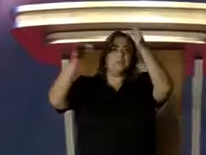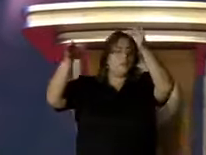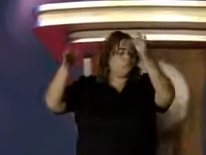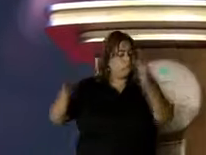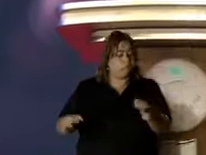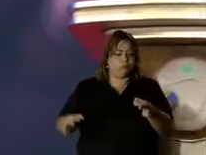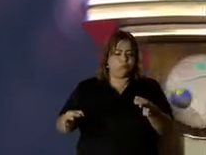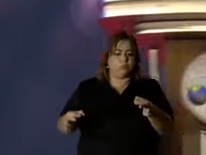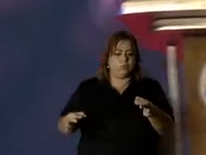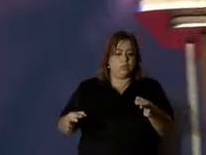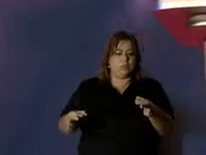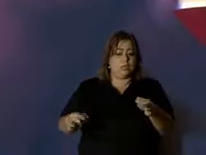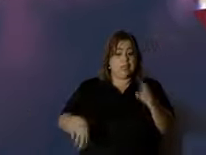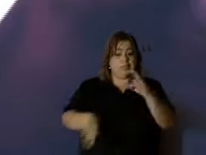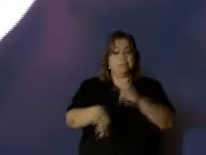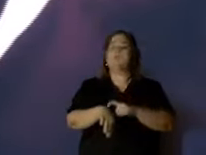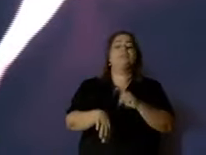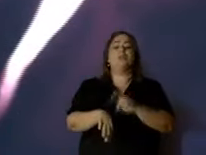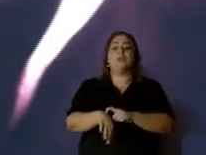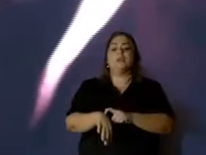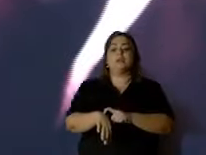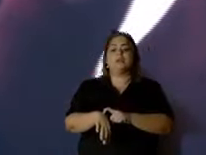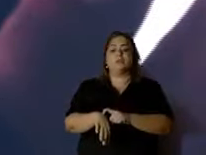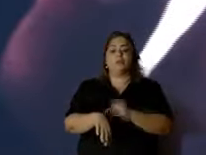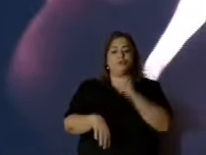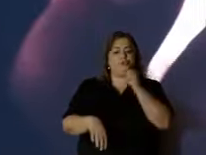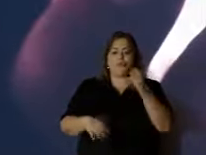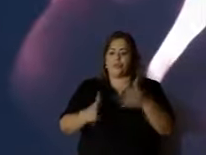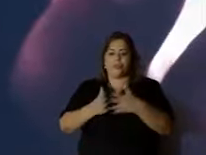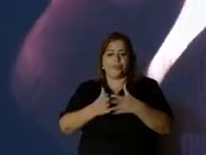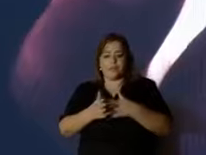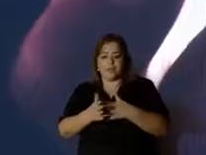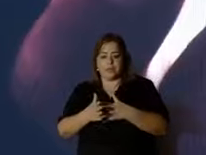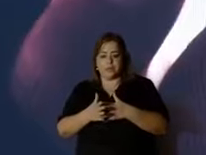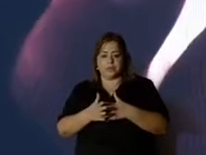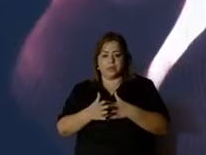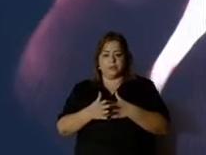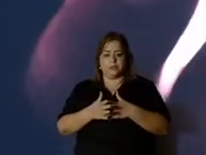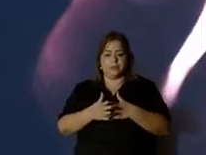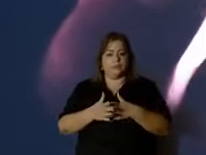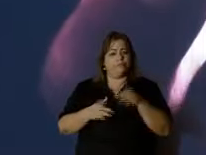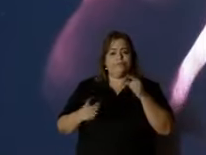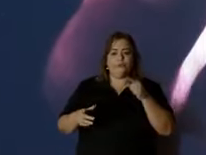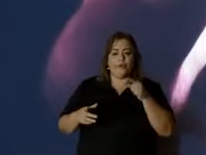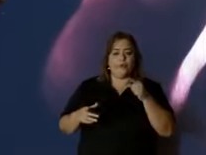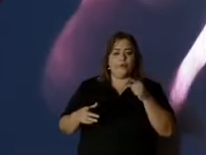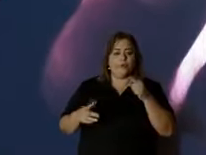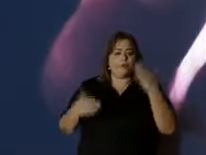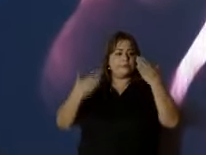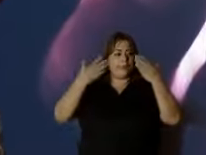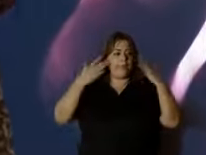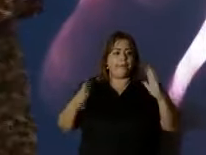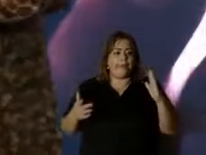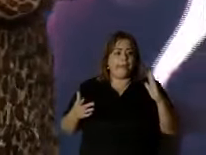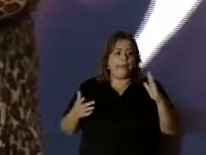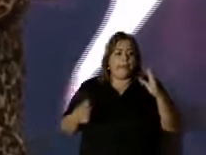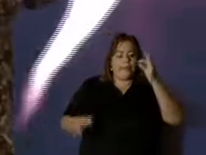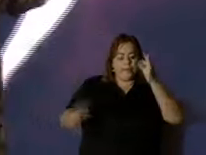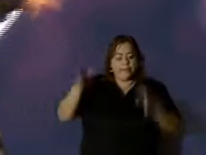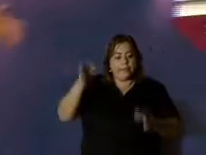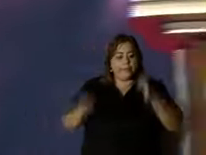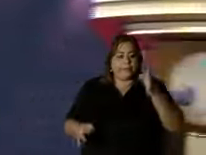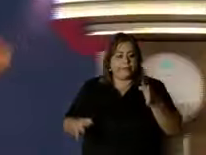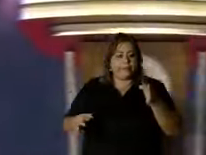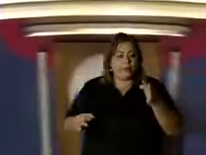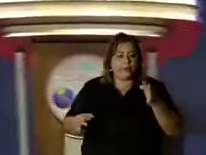cosas. Llegó la hora de no ser endeble, llegó la hora de no ser indeciso, de no ser como las olas del mar que van y